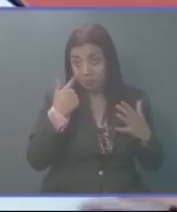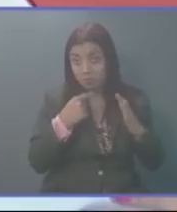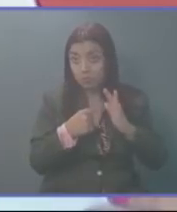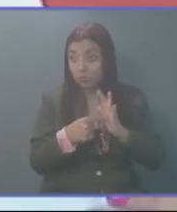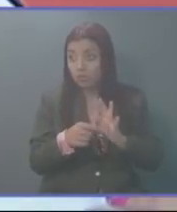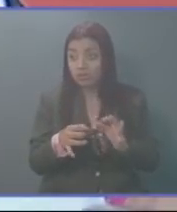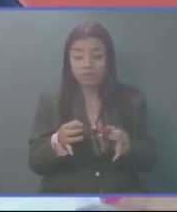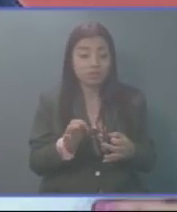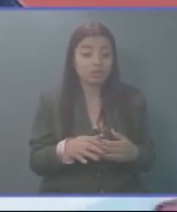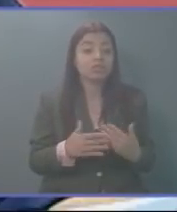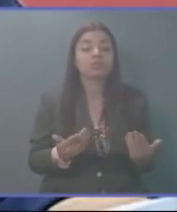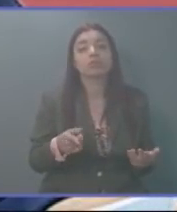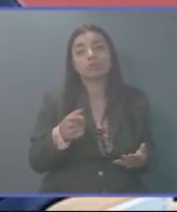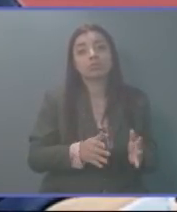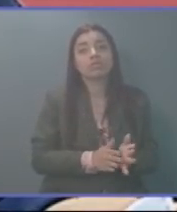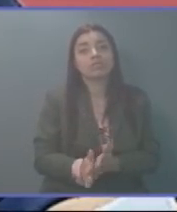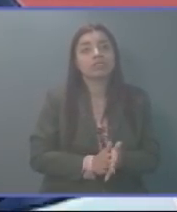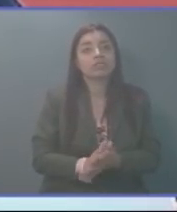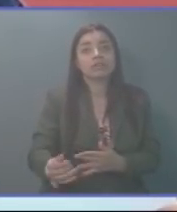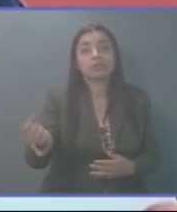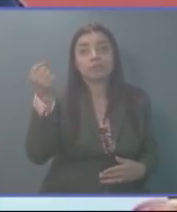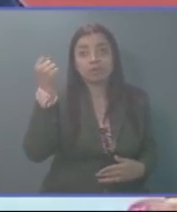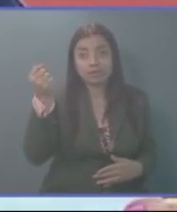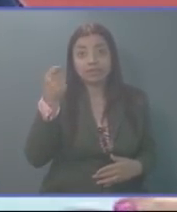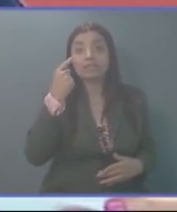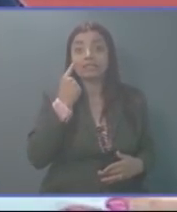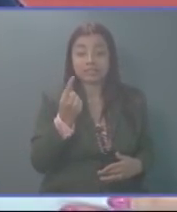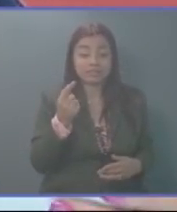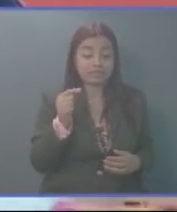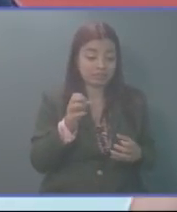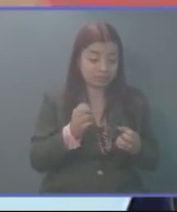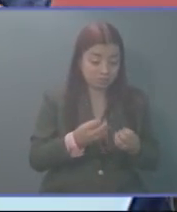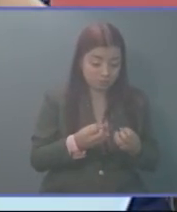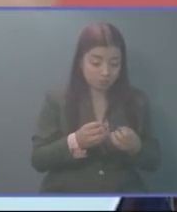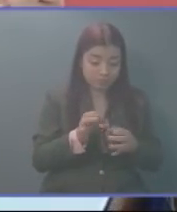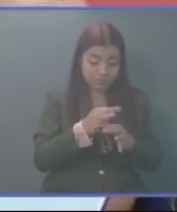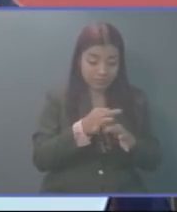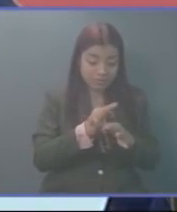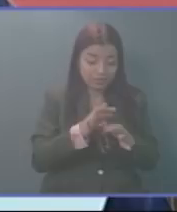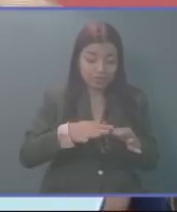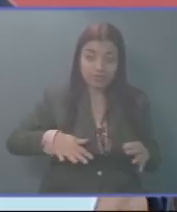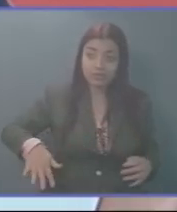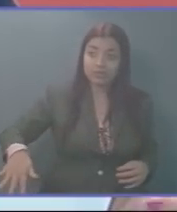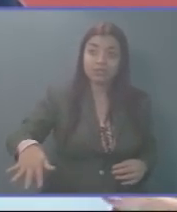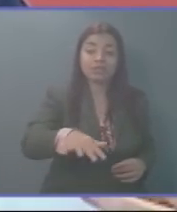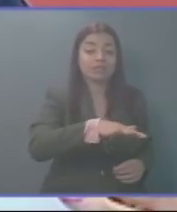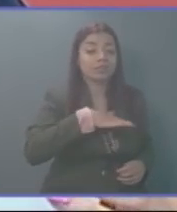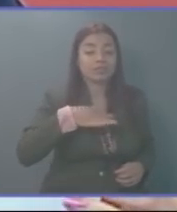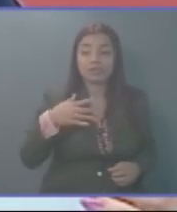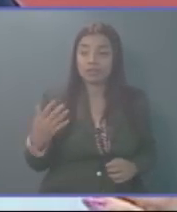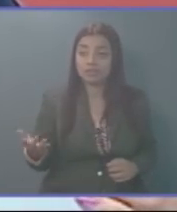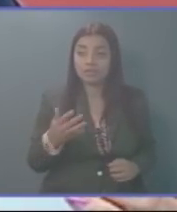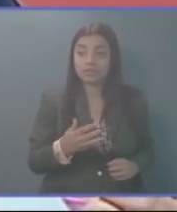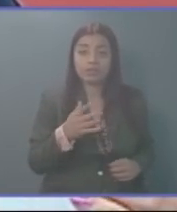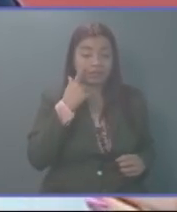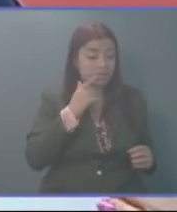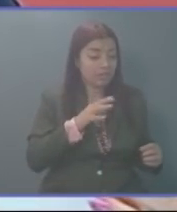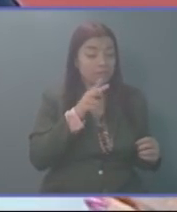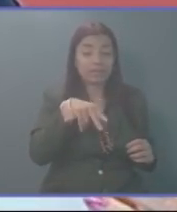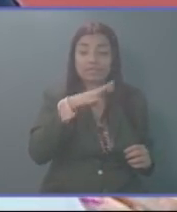Y por eso es importante tomar el muestreo georreferenciado de la zona y sobre todo de la